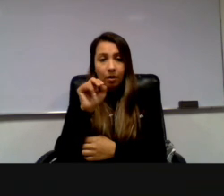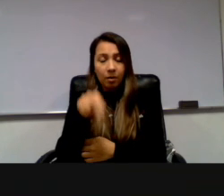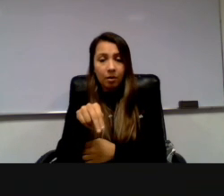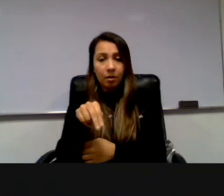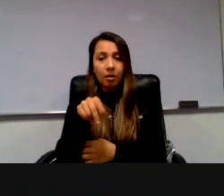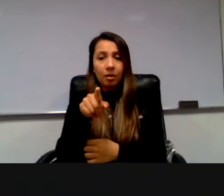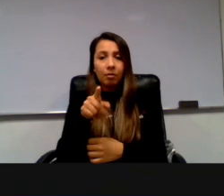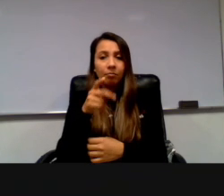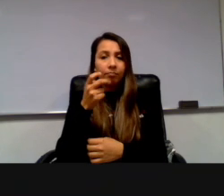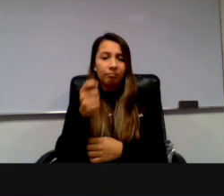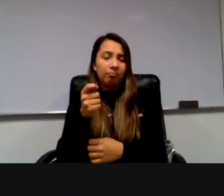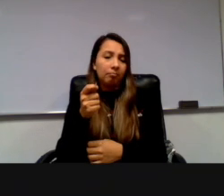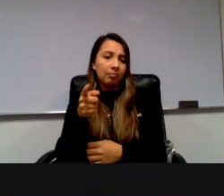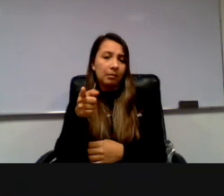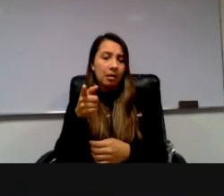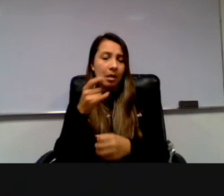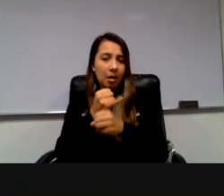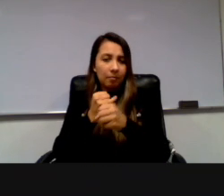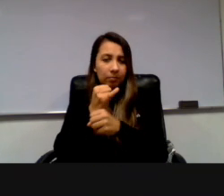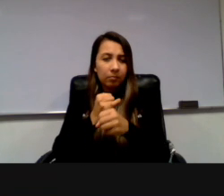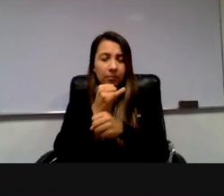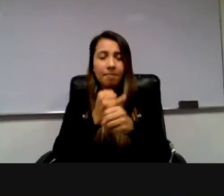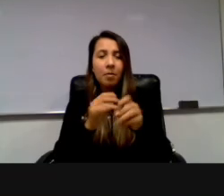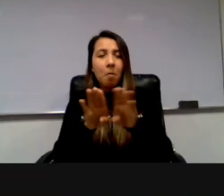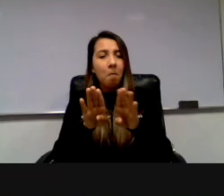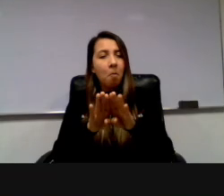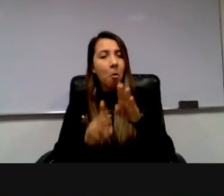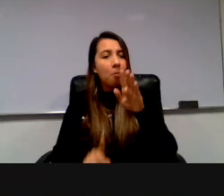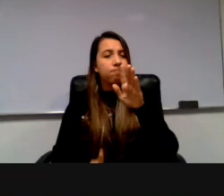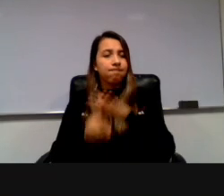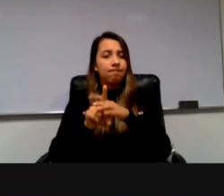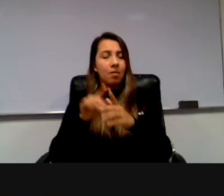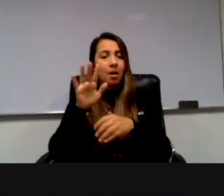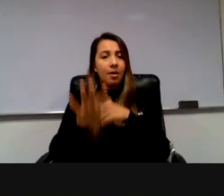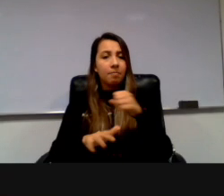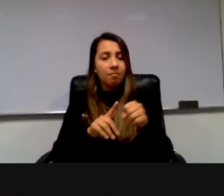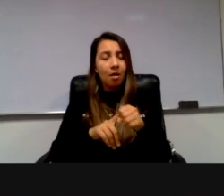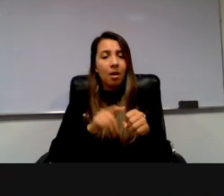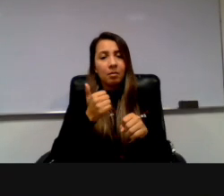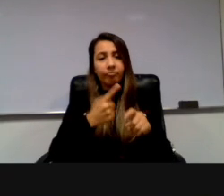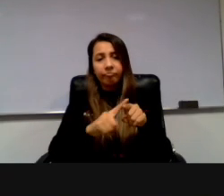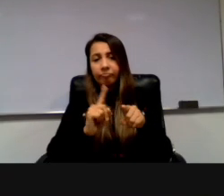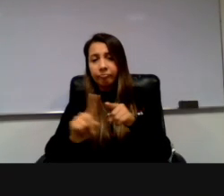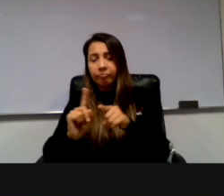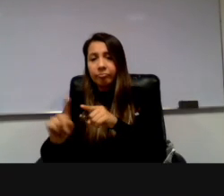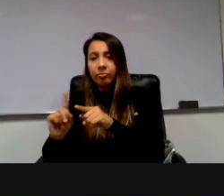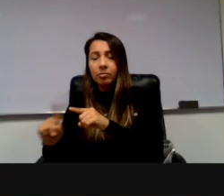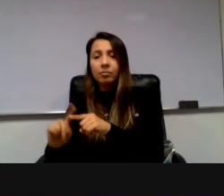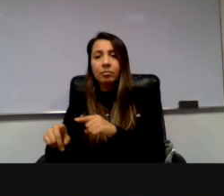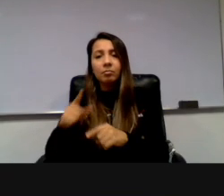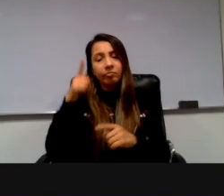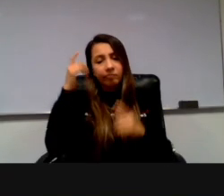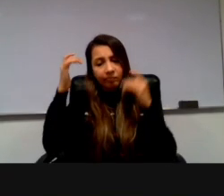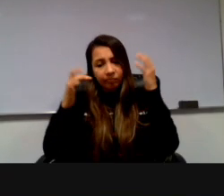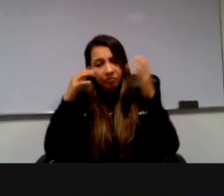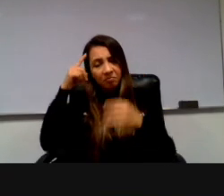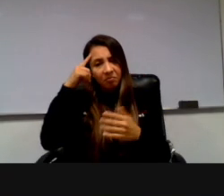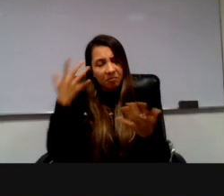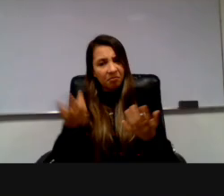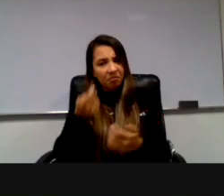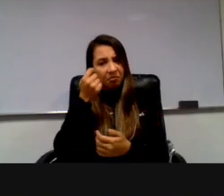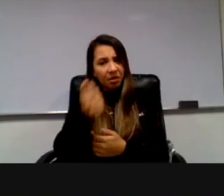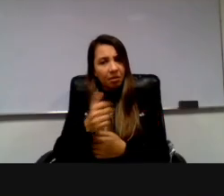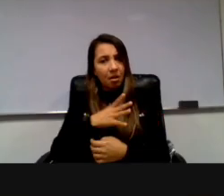origen de las especies, pues hace una serie de reflexiones para decir, bueno, yo encuentro